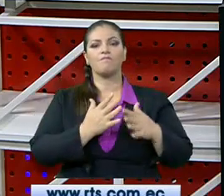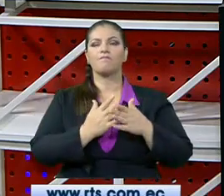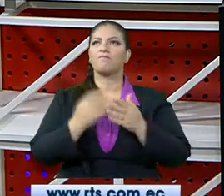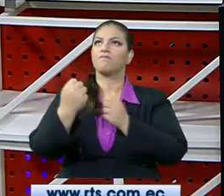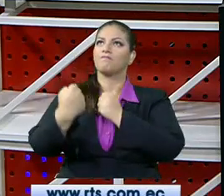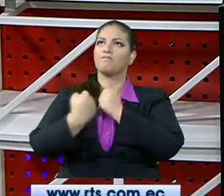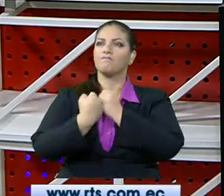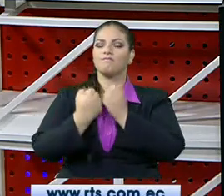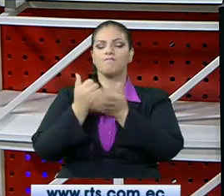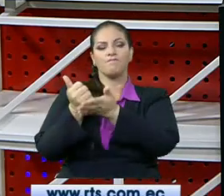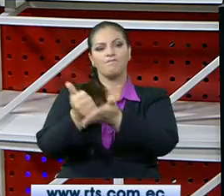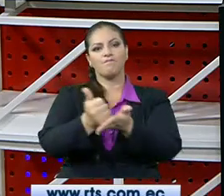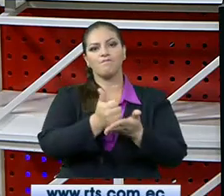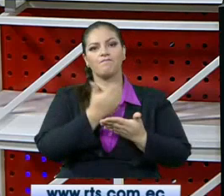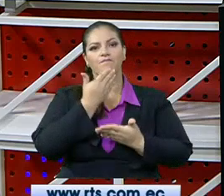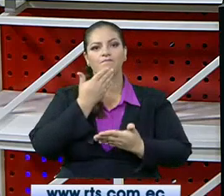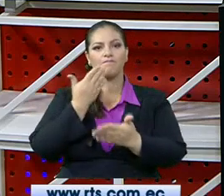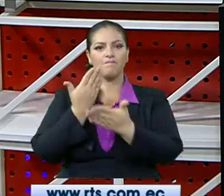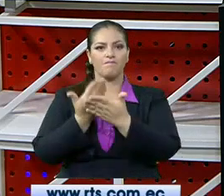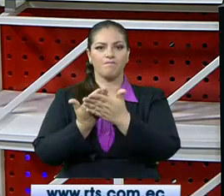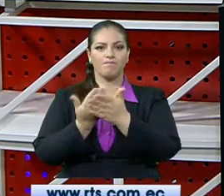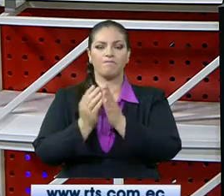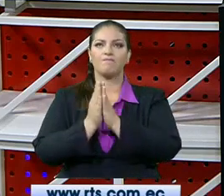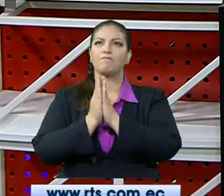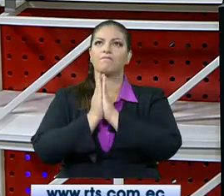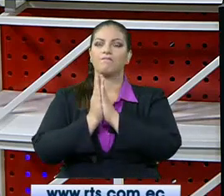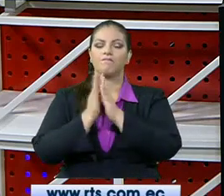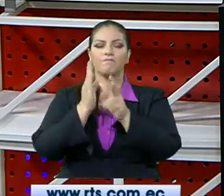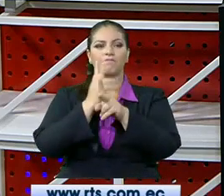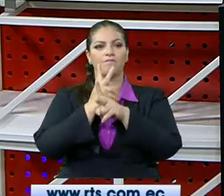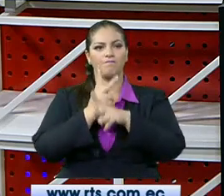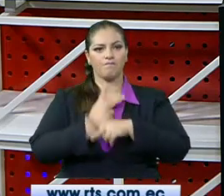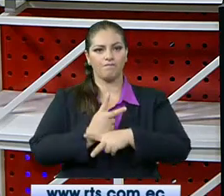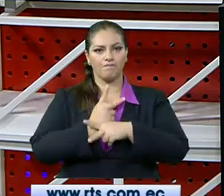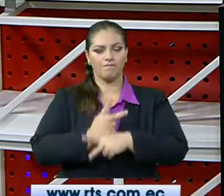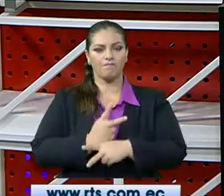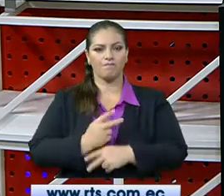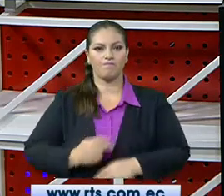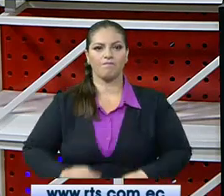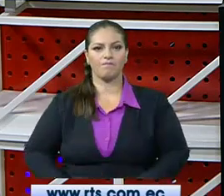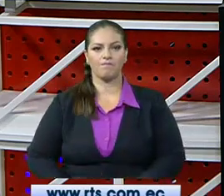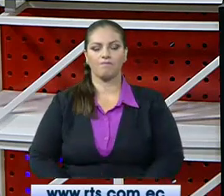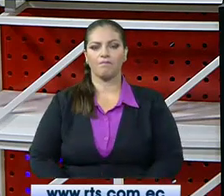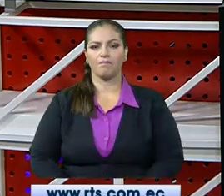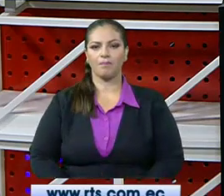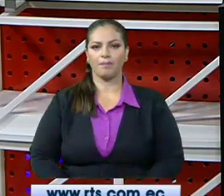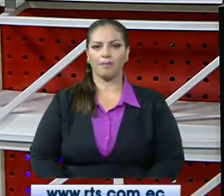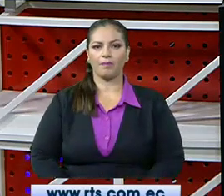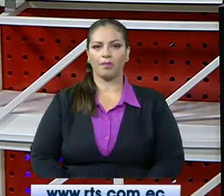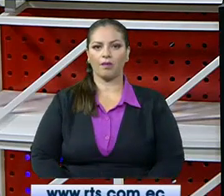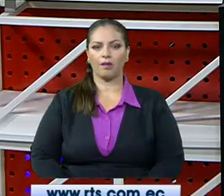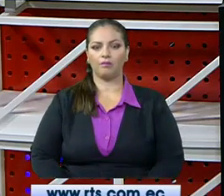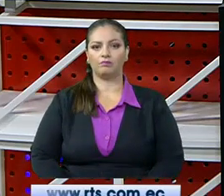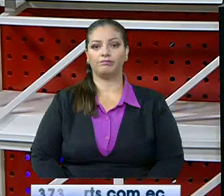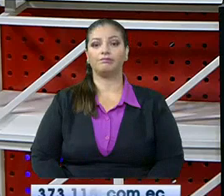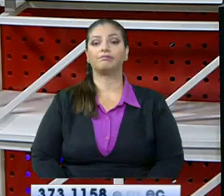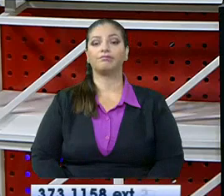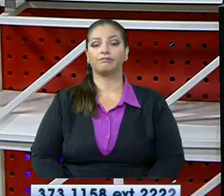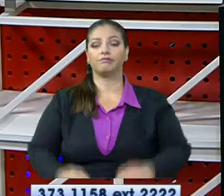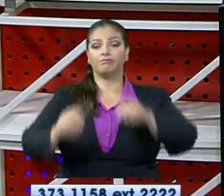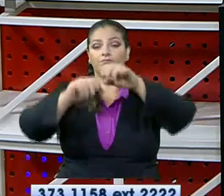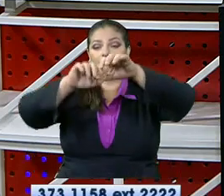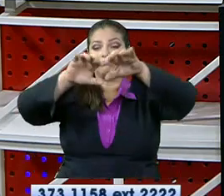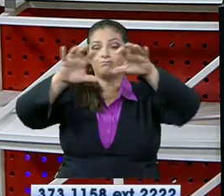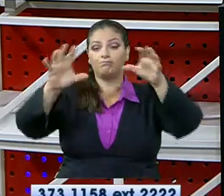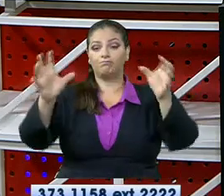pidiéndole, como siempre también, que nos bendiga, nos proteja, nos ayude, nos proteja y nos ayude. El mundo necesita tanto de la